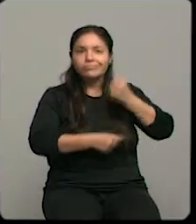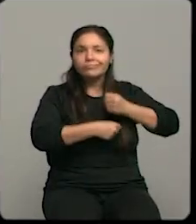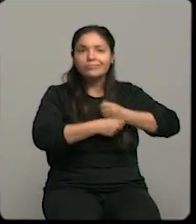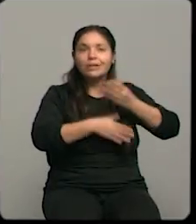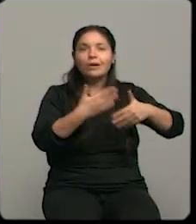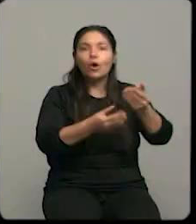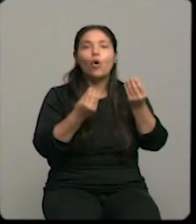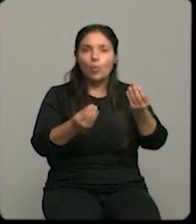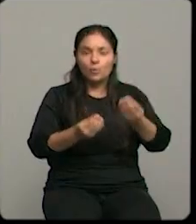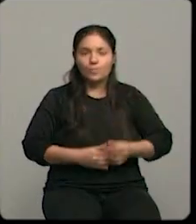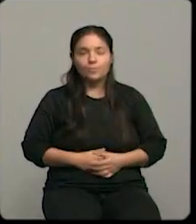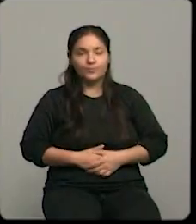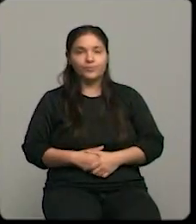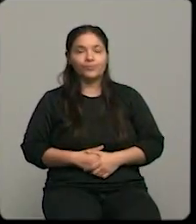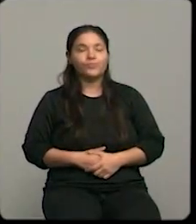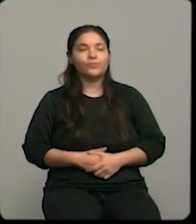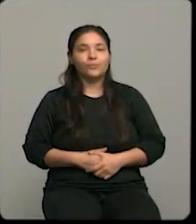adelante.